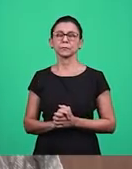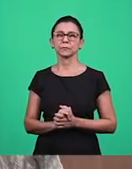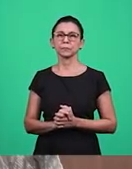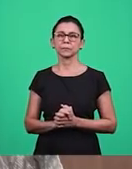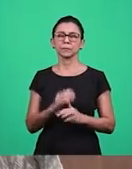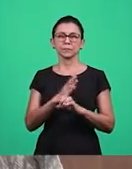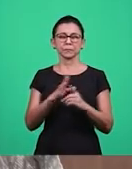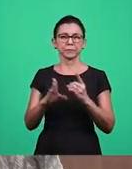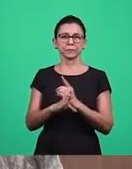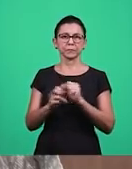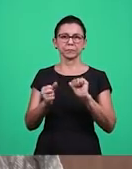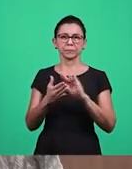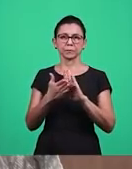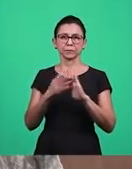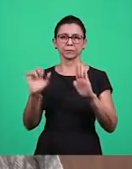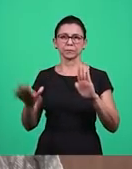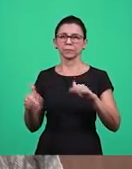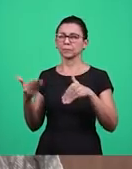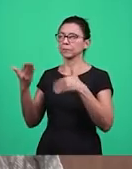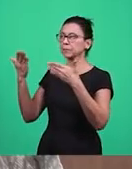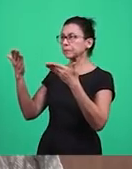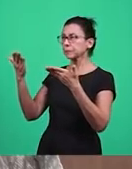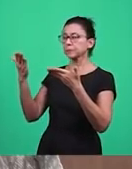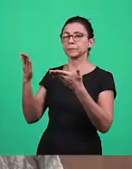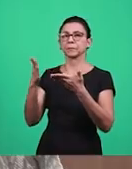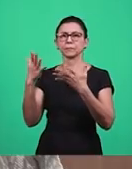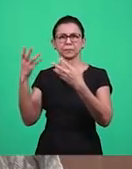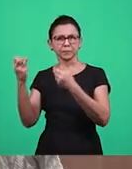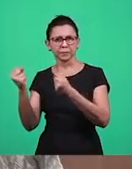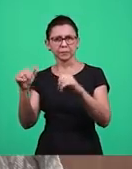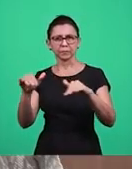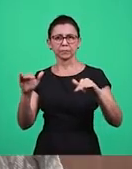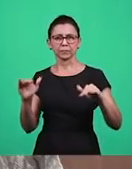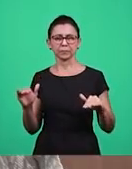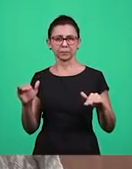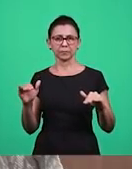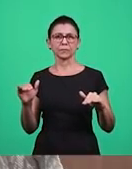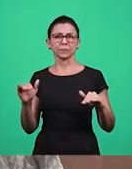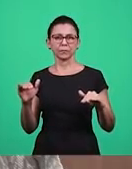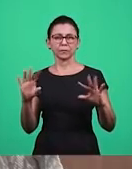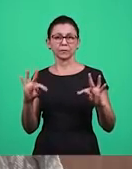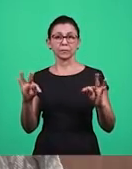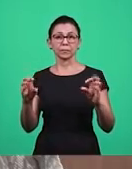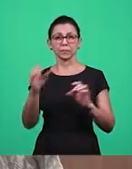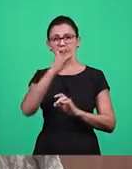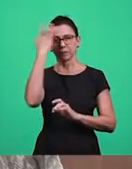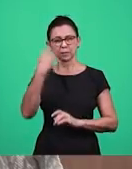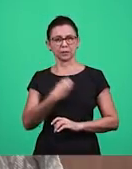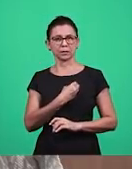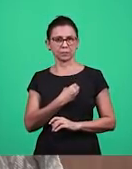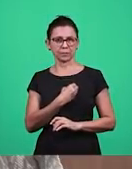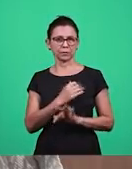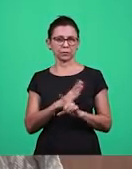cuando presentamos este culto, nuestra alabanza y adoración al Señor. Sea acepto, Señor, delante de tu trono de gracia.